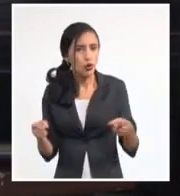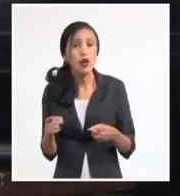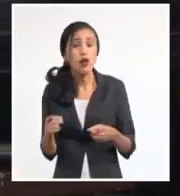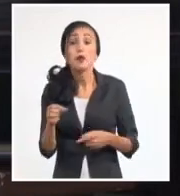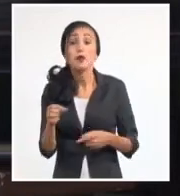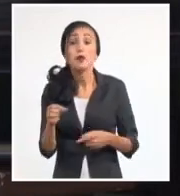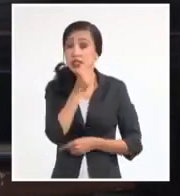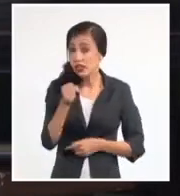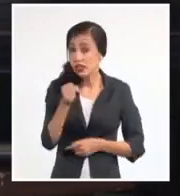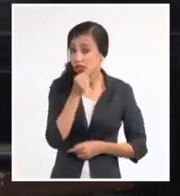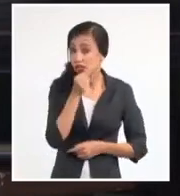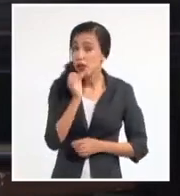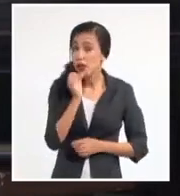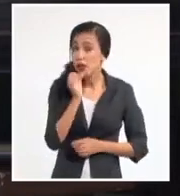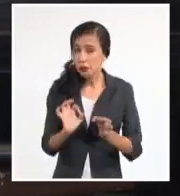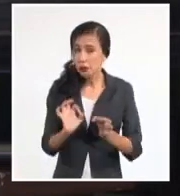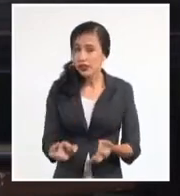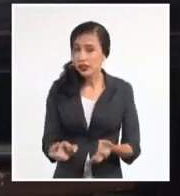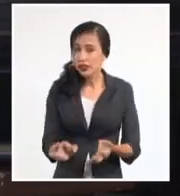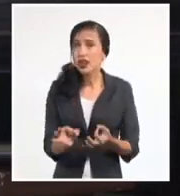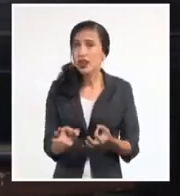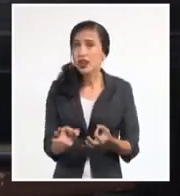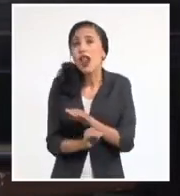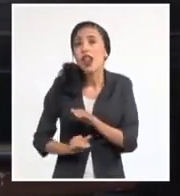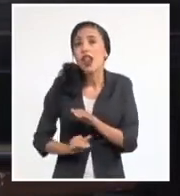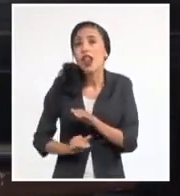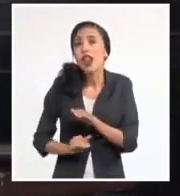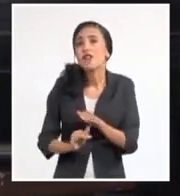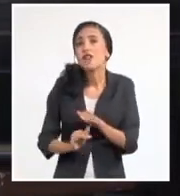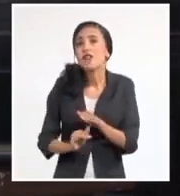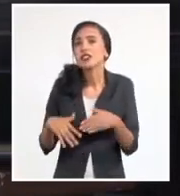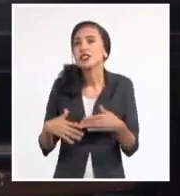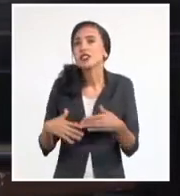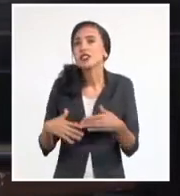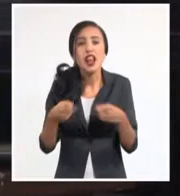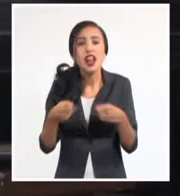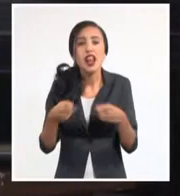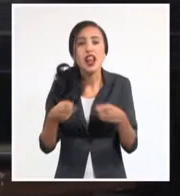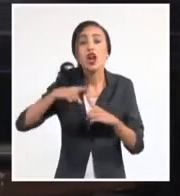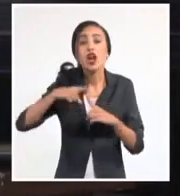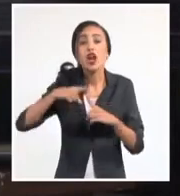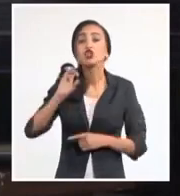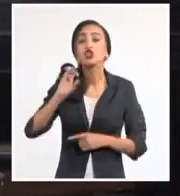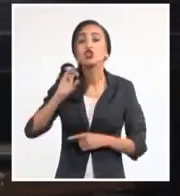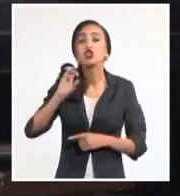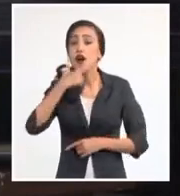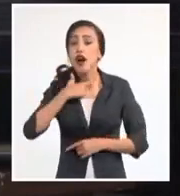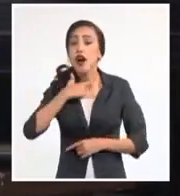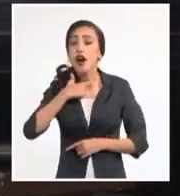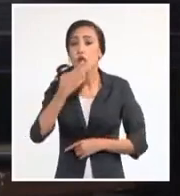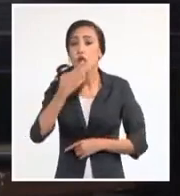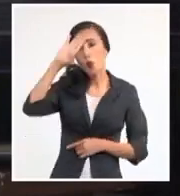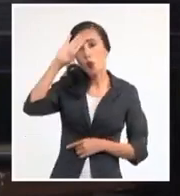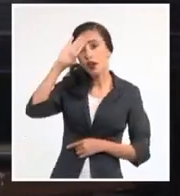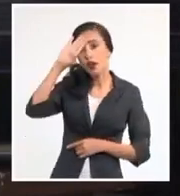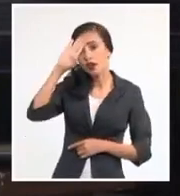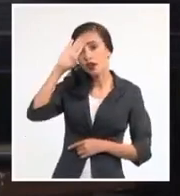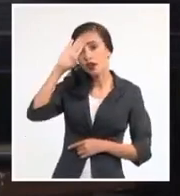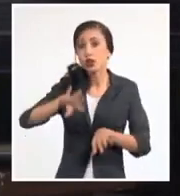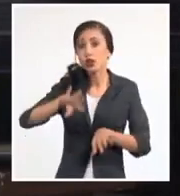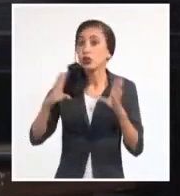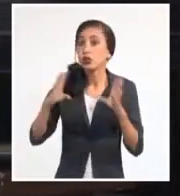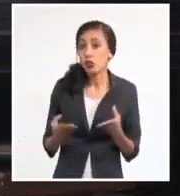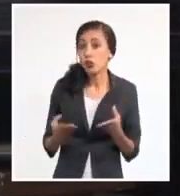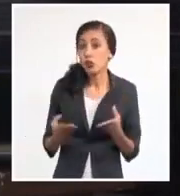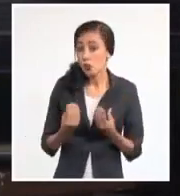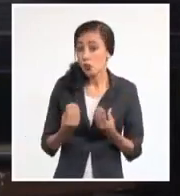parte de las esencias mismas de lo que es la trova cubana, y cuántos no hemos cantado de alguna manera en sus conciertos,